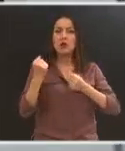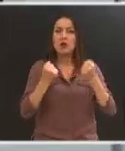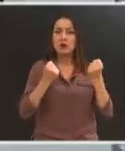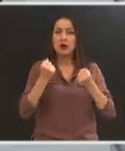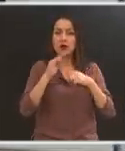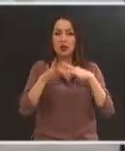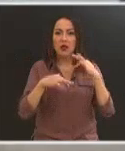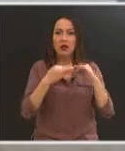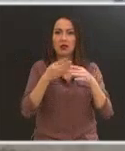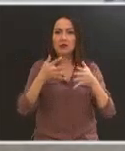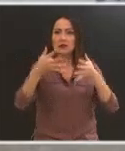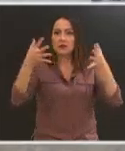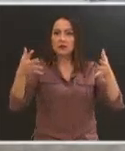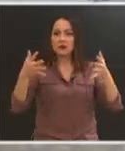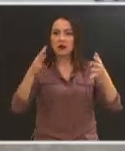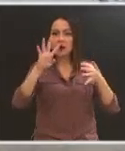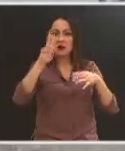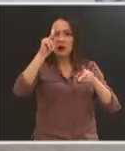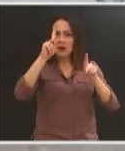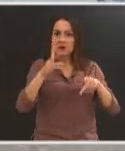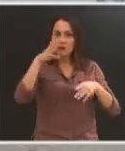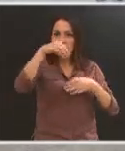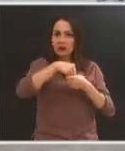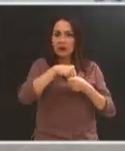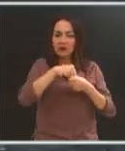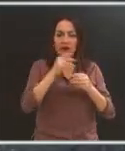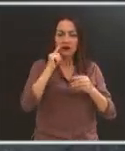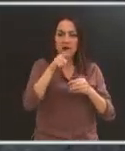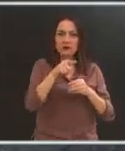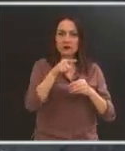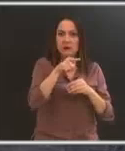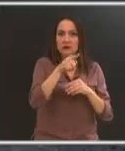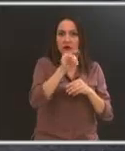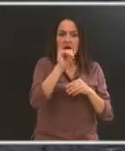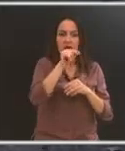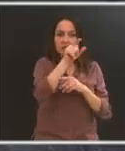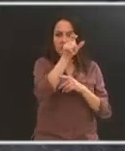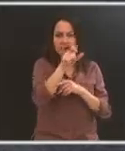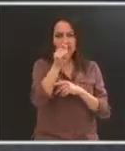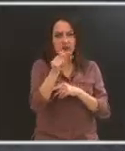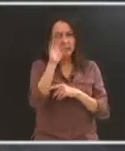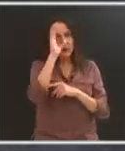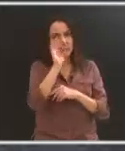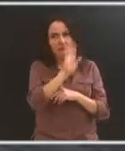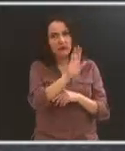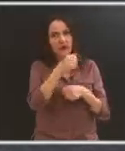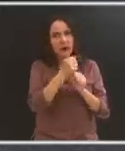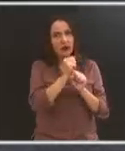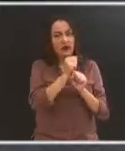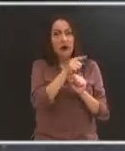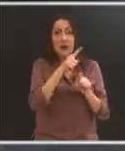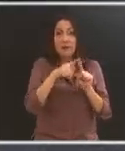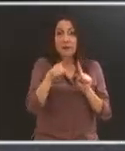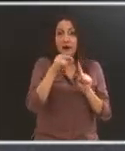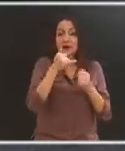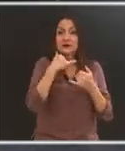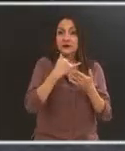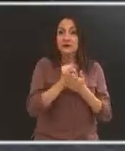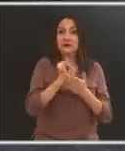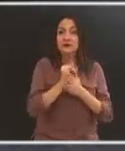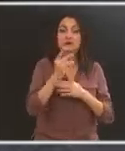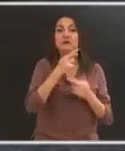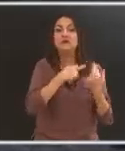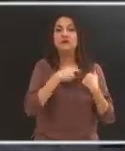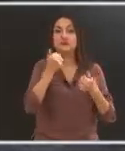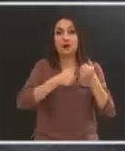tipo pick-up con 4 personas que lo estaban abordando, que son los que figuran como sospechosos. Ahora la investigación continuará a cargo